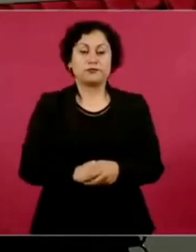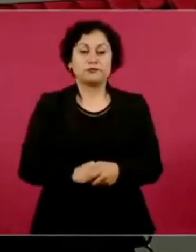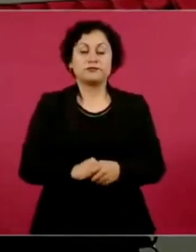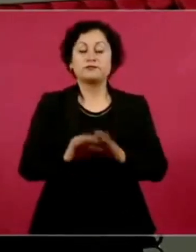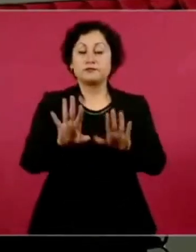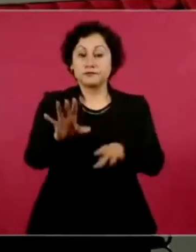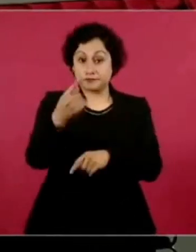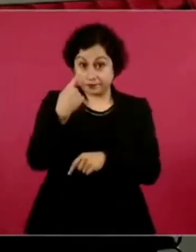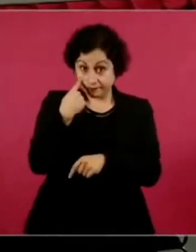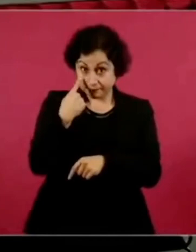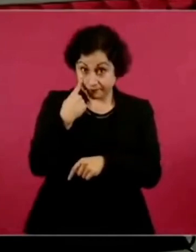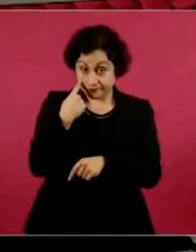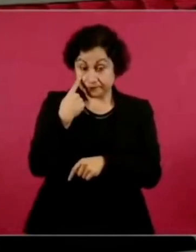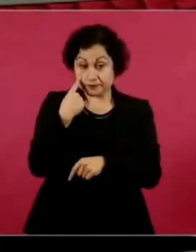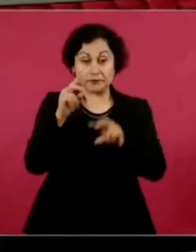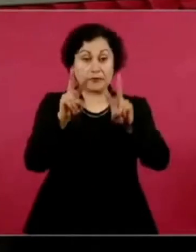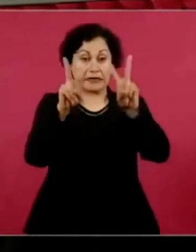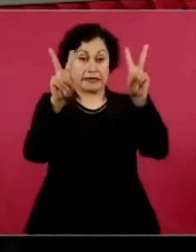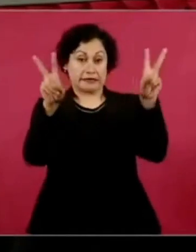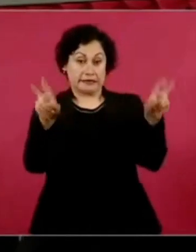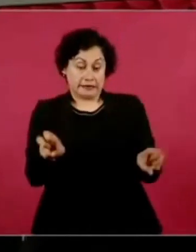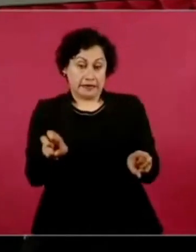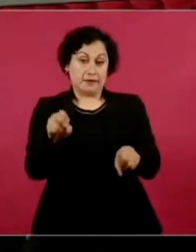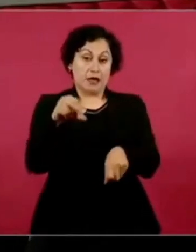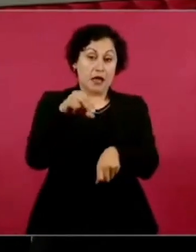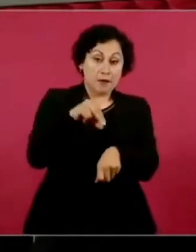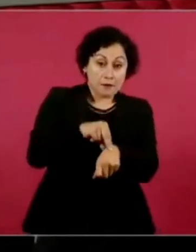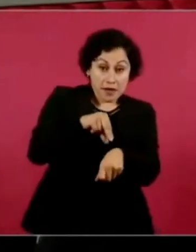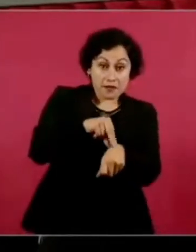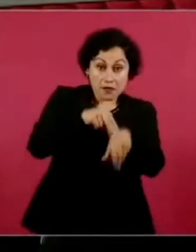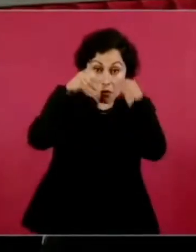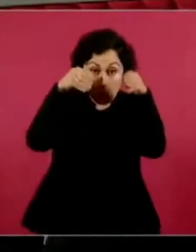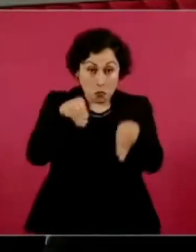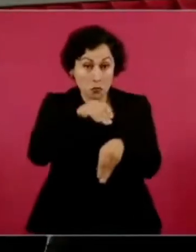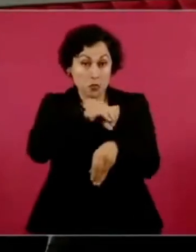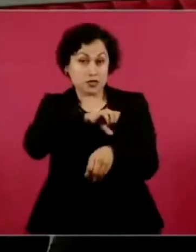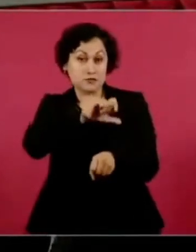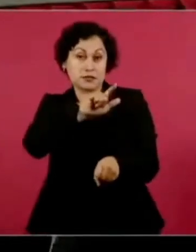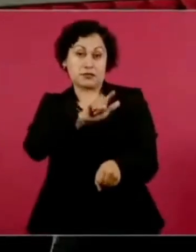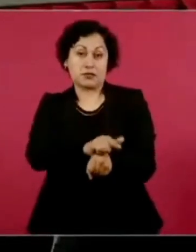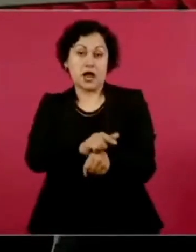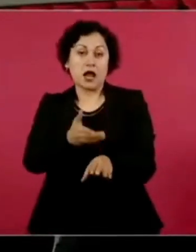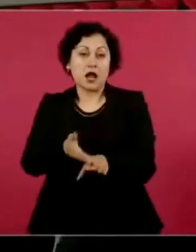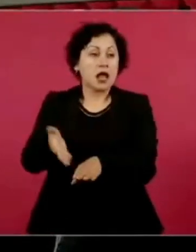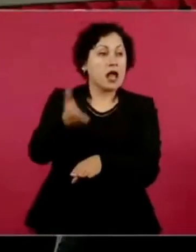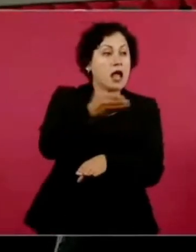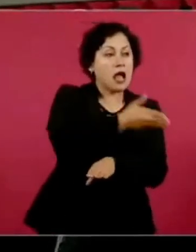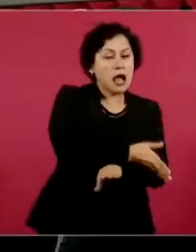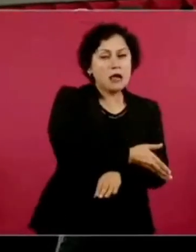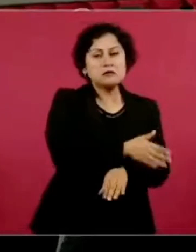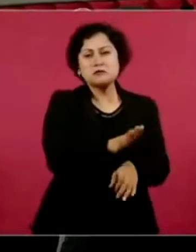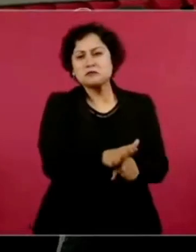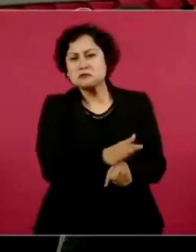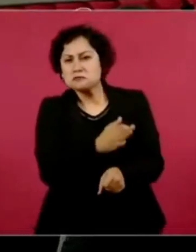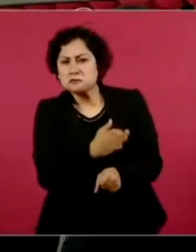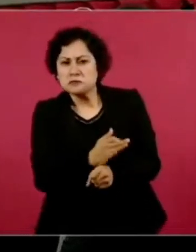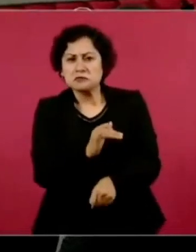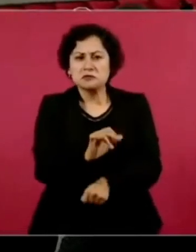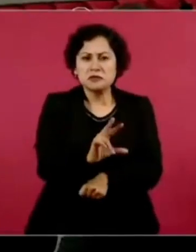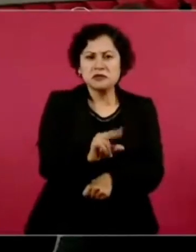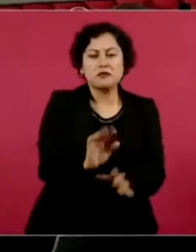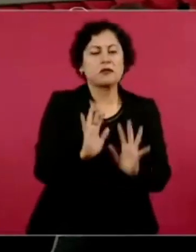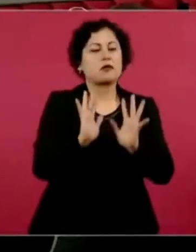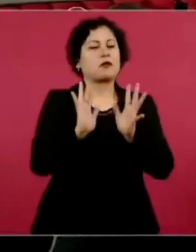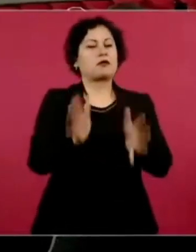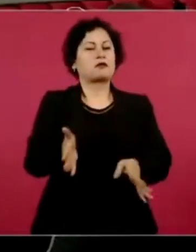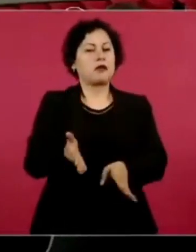médicos especialistas, si son suficientes, si había suficientes para los sistemas de salud, ha quedado muy demostrado